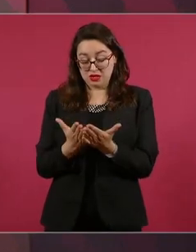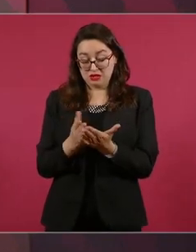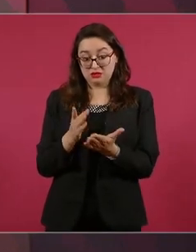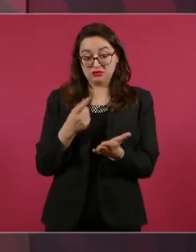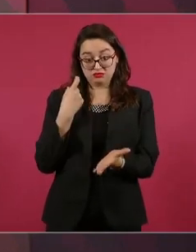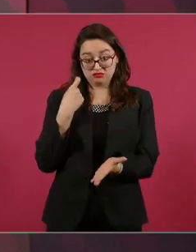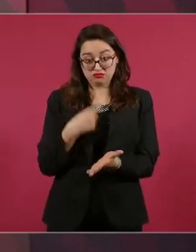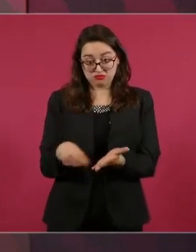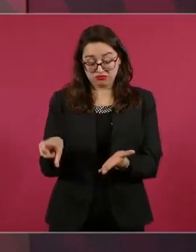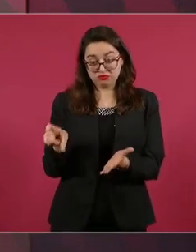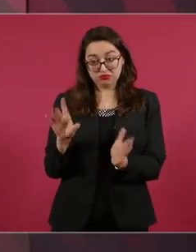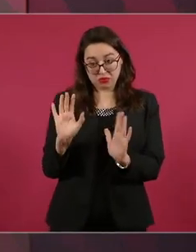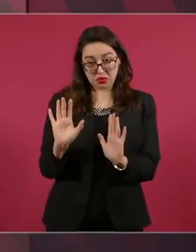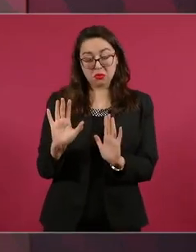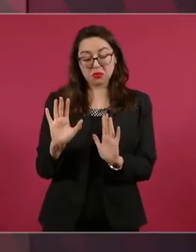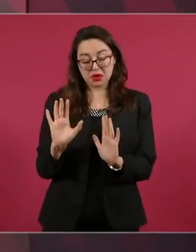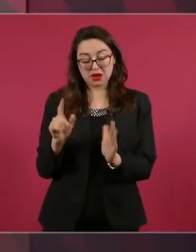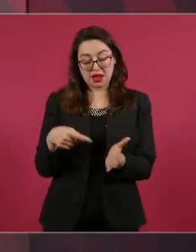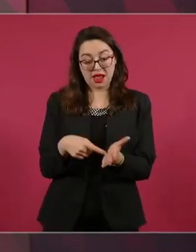ya hay,